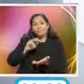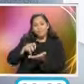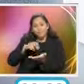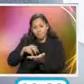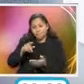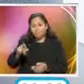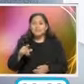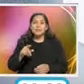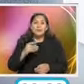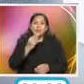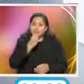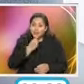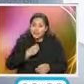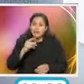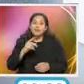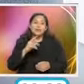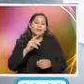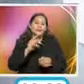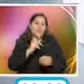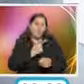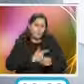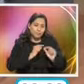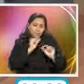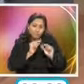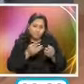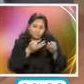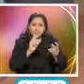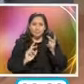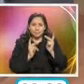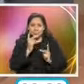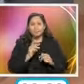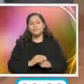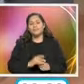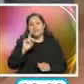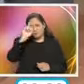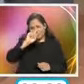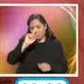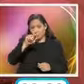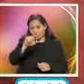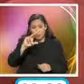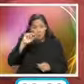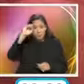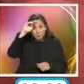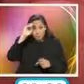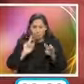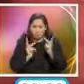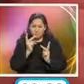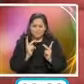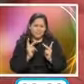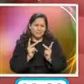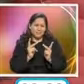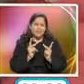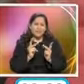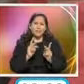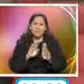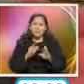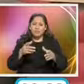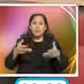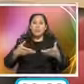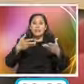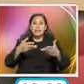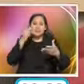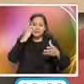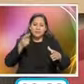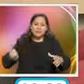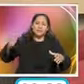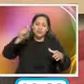esta preferencia por las verduras? Mira, yo lo que les recomiendo es no piensen en verdura como una guarnición de ensalada. Eso